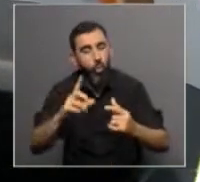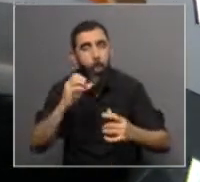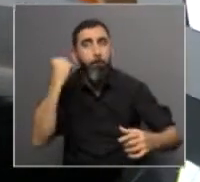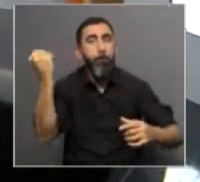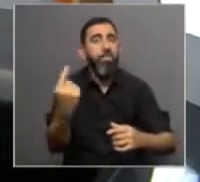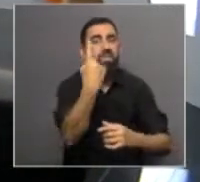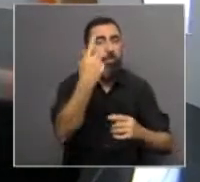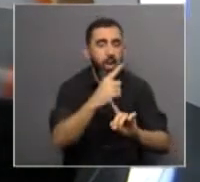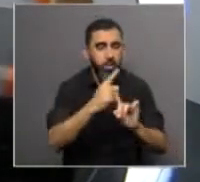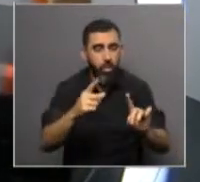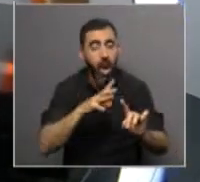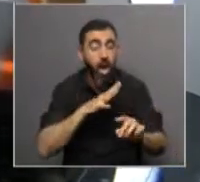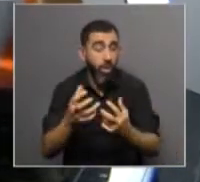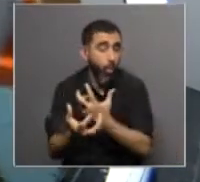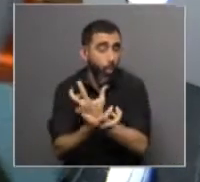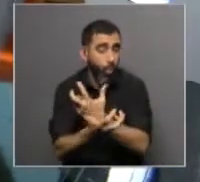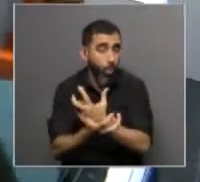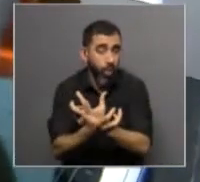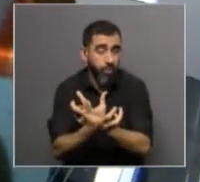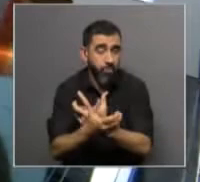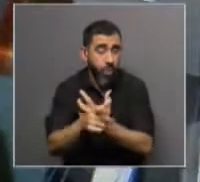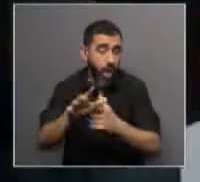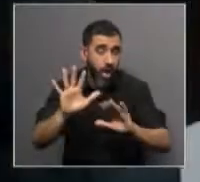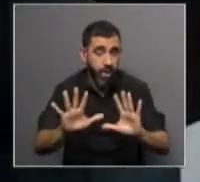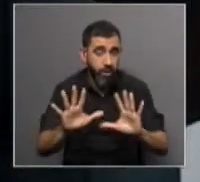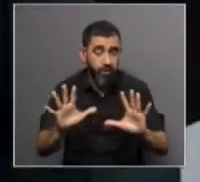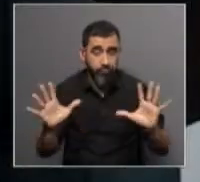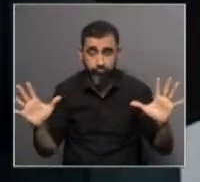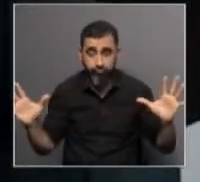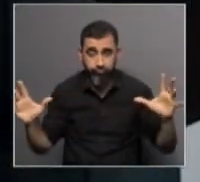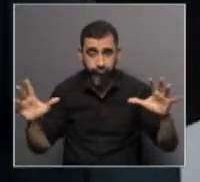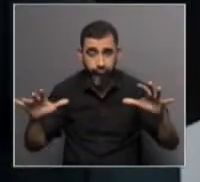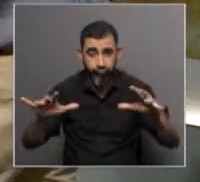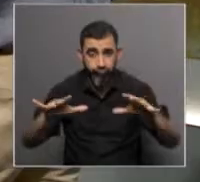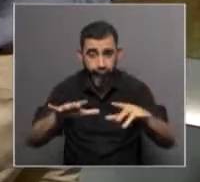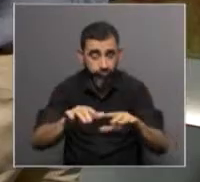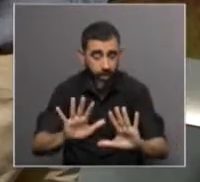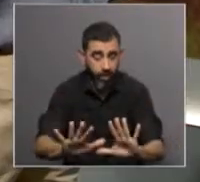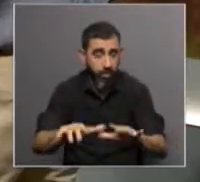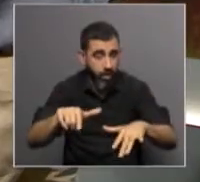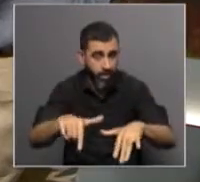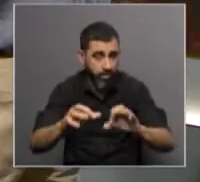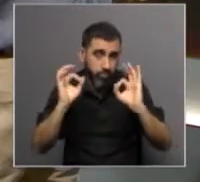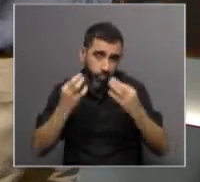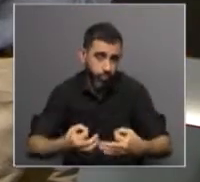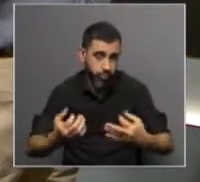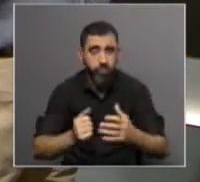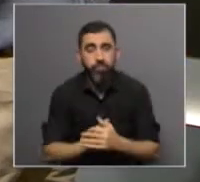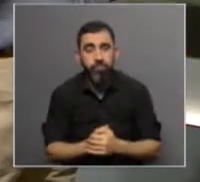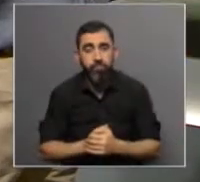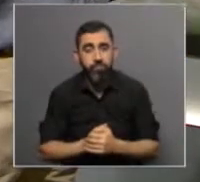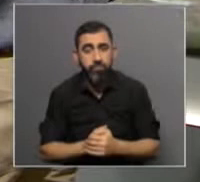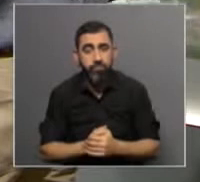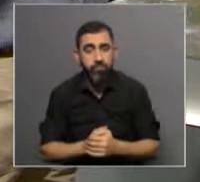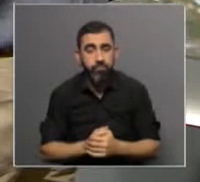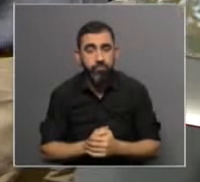los huesos se acumularon al paisaje en otros lugares, se fueron depositando y en algún momento un